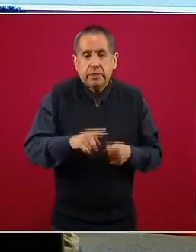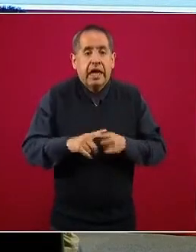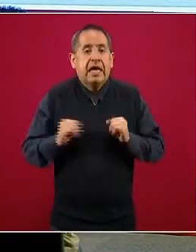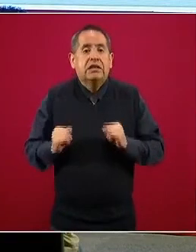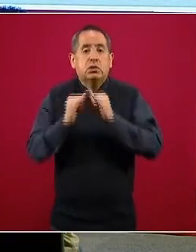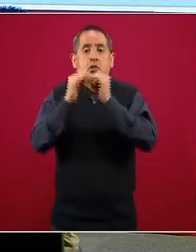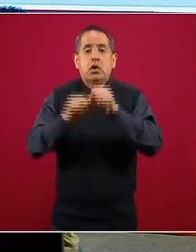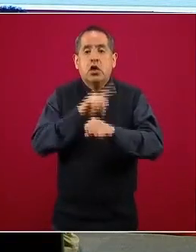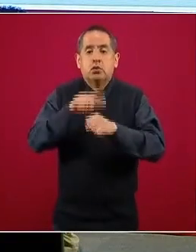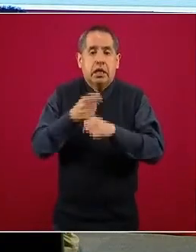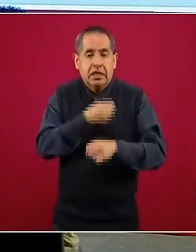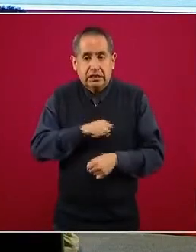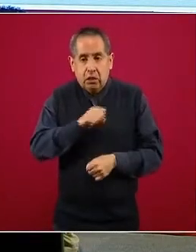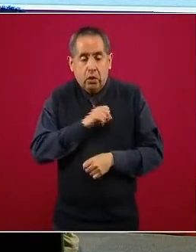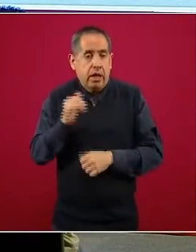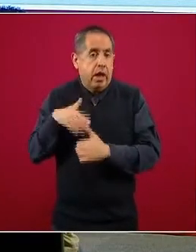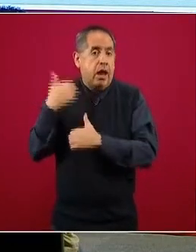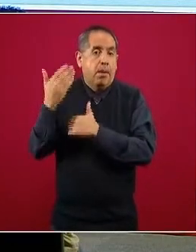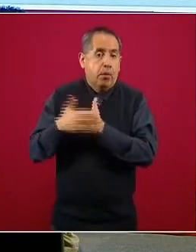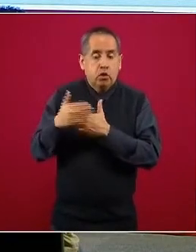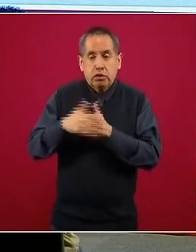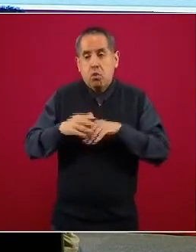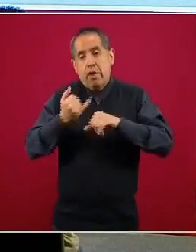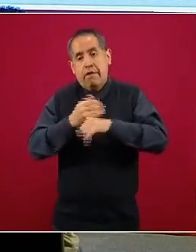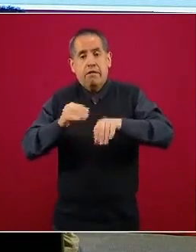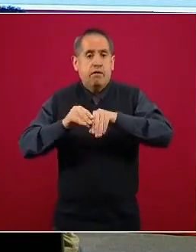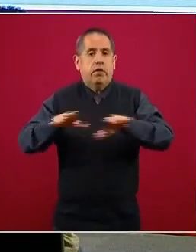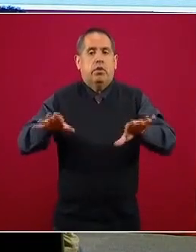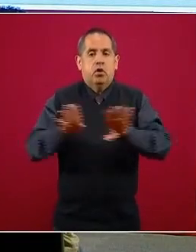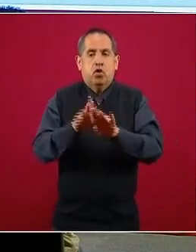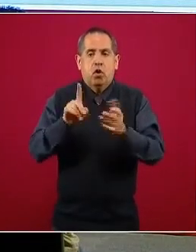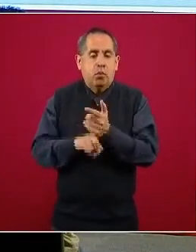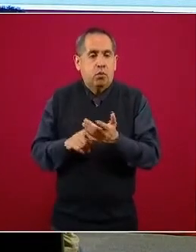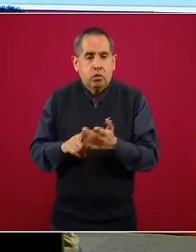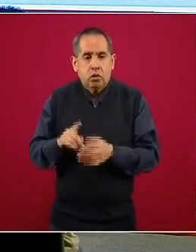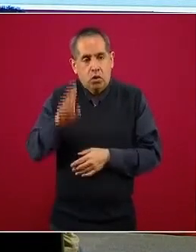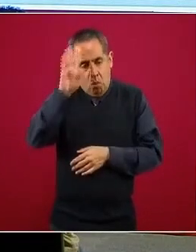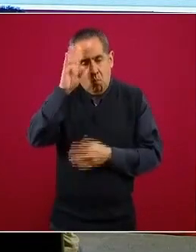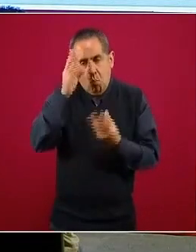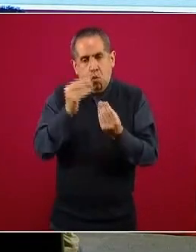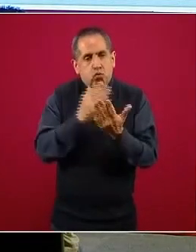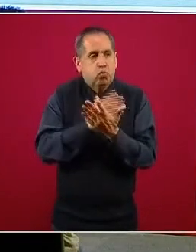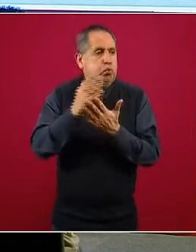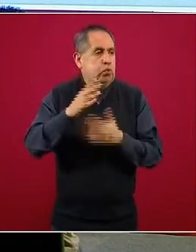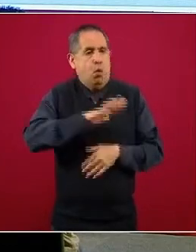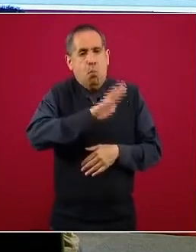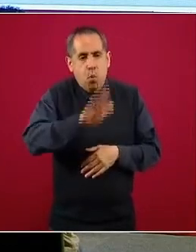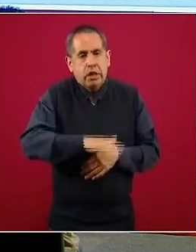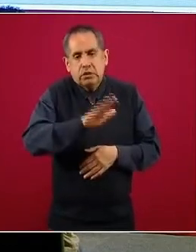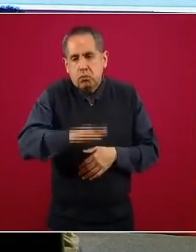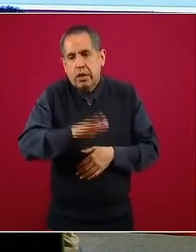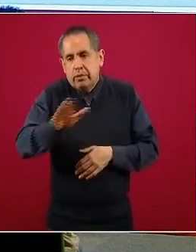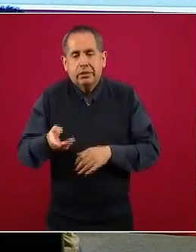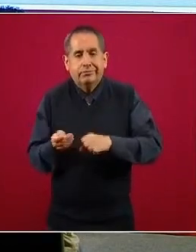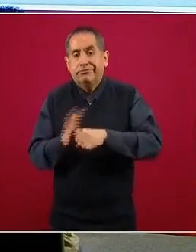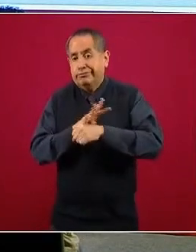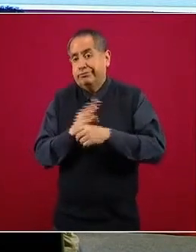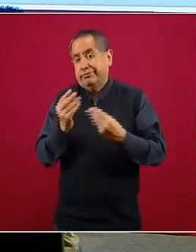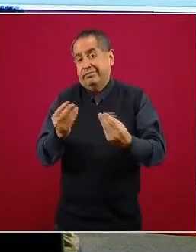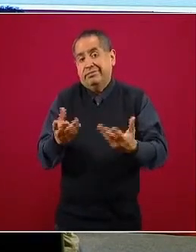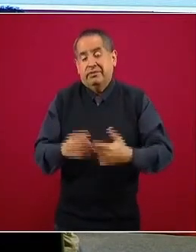Institutos Nacionales de Salud y próximamente presentaremos la información del exceso de mortalidad que ha implicado la epidemia.